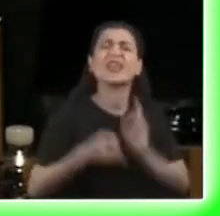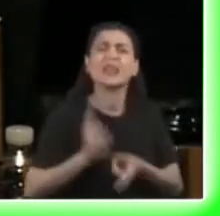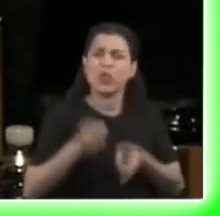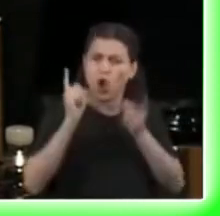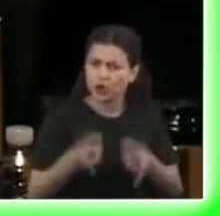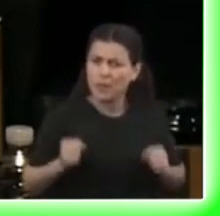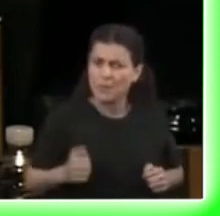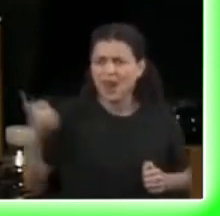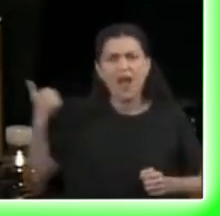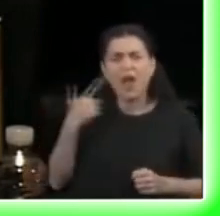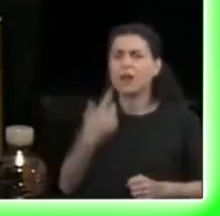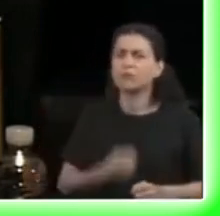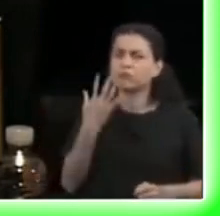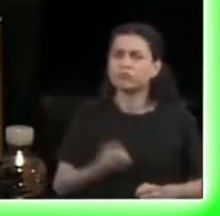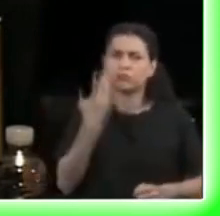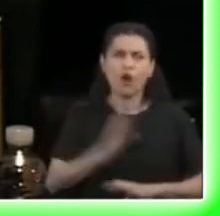confesó